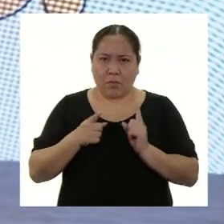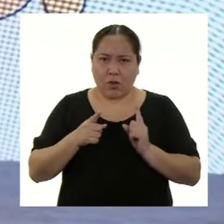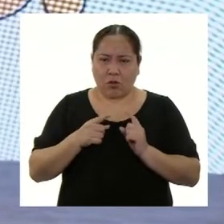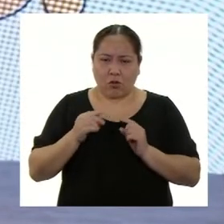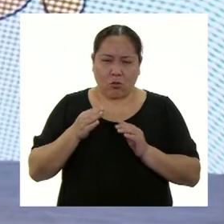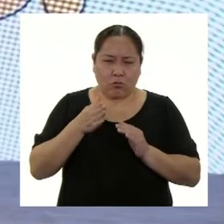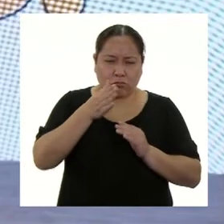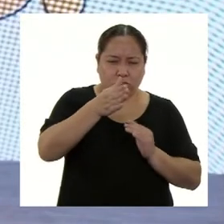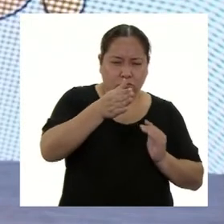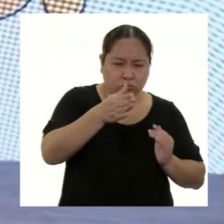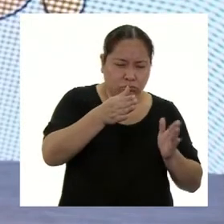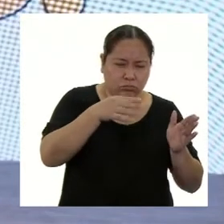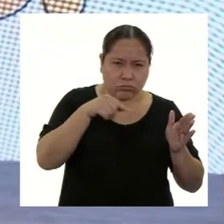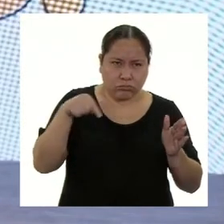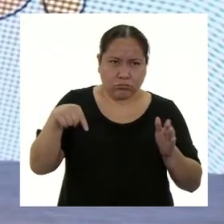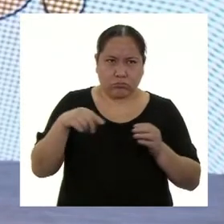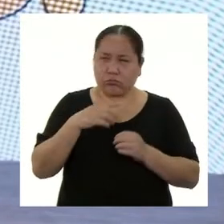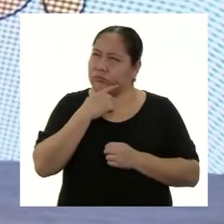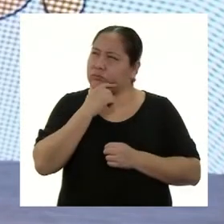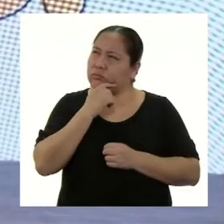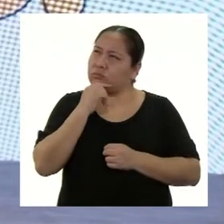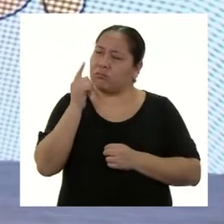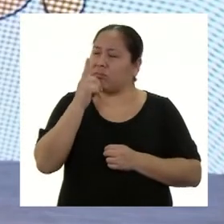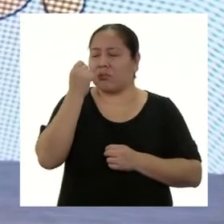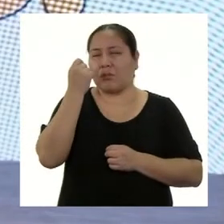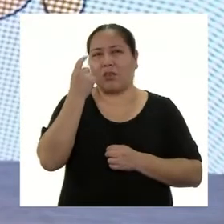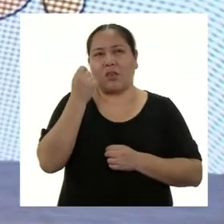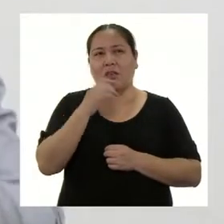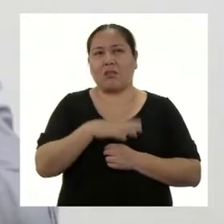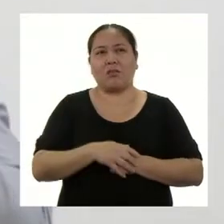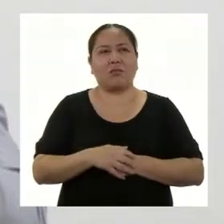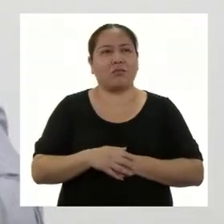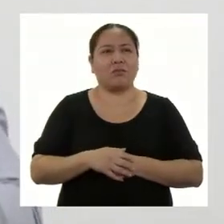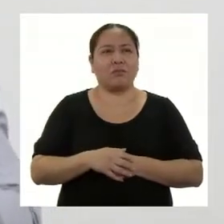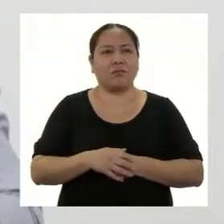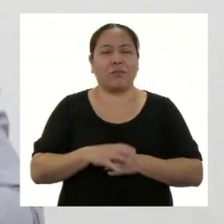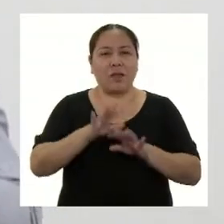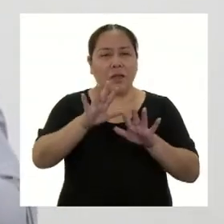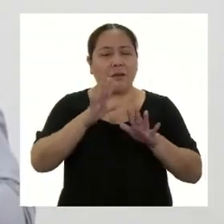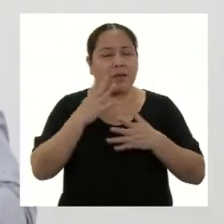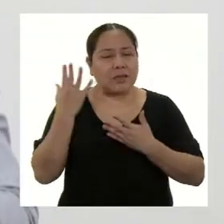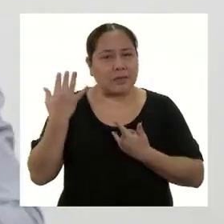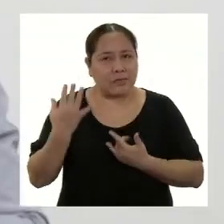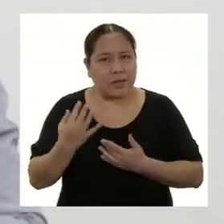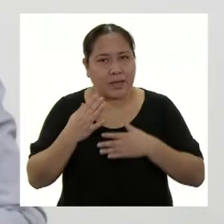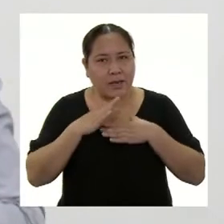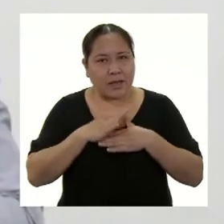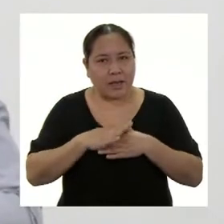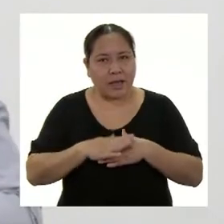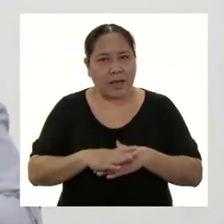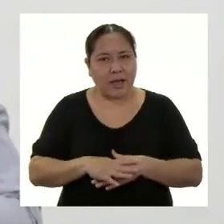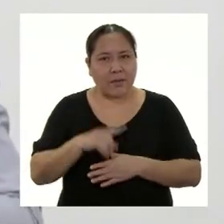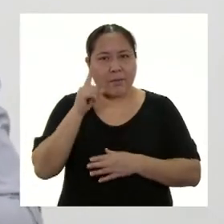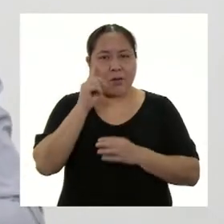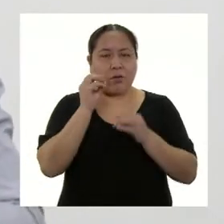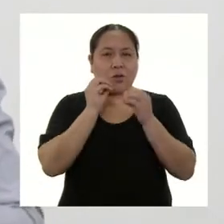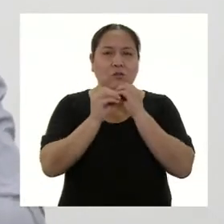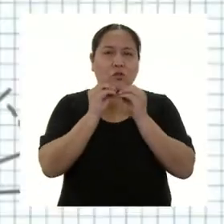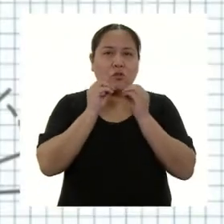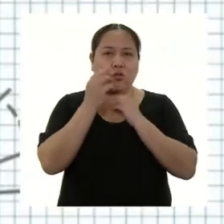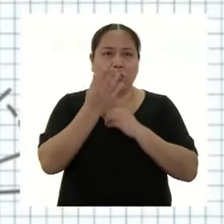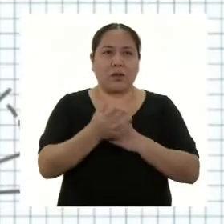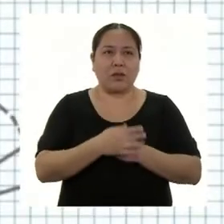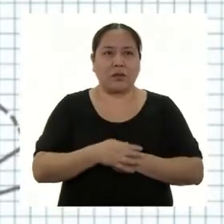estos espacios. No, ya fue mi sembrío. Espera, calma, hay una solución para